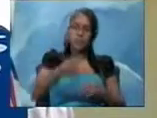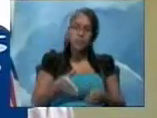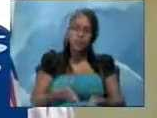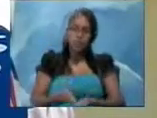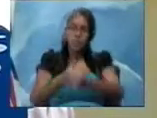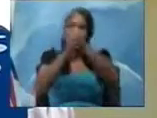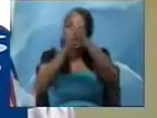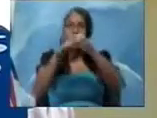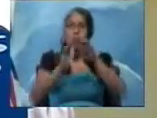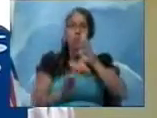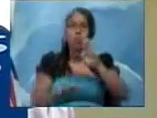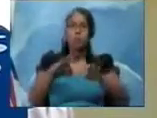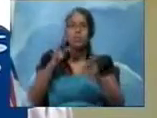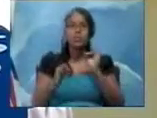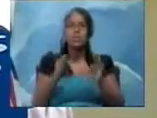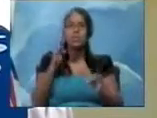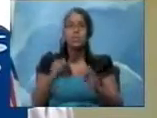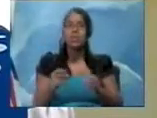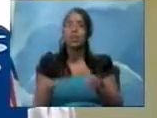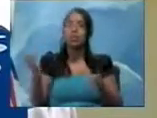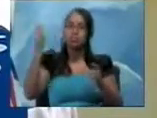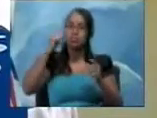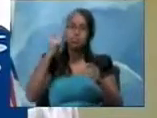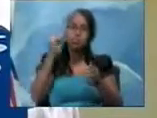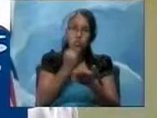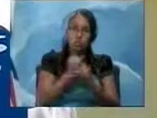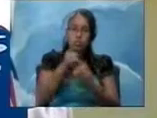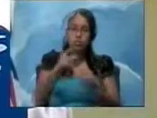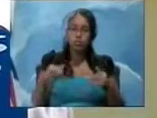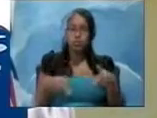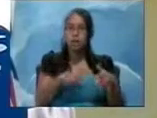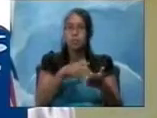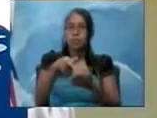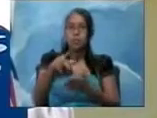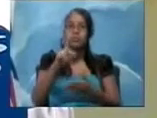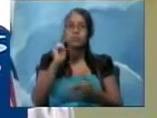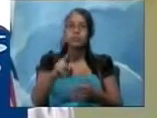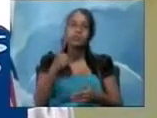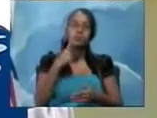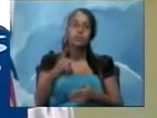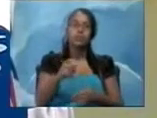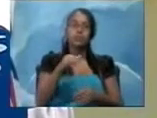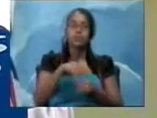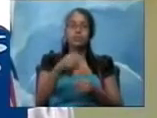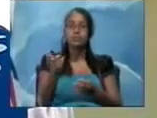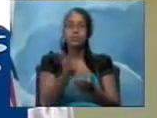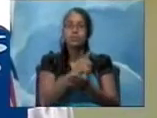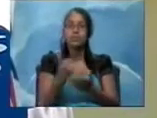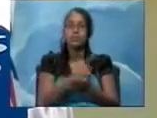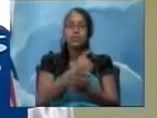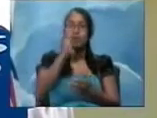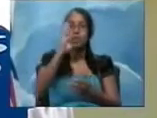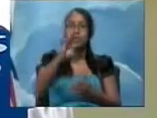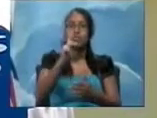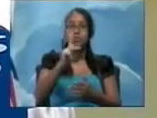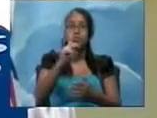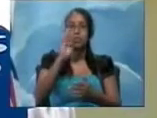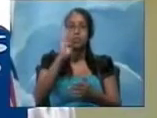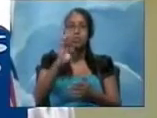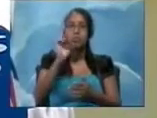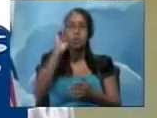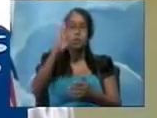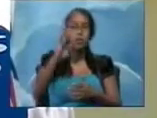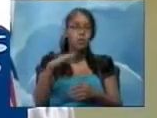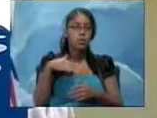justo y él aprueba su camino también eh dice en el en el libro de Proverbios que